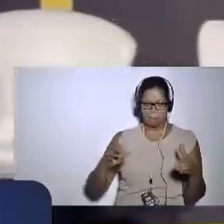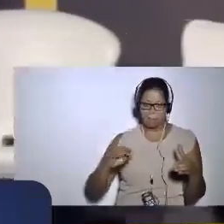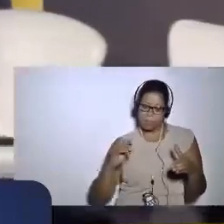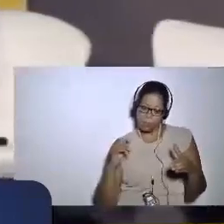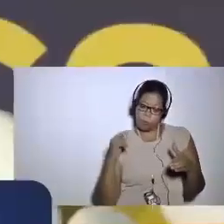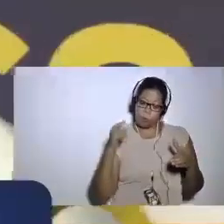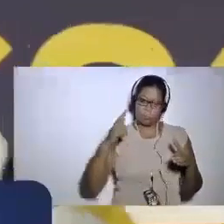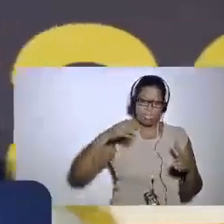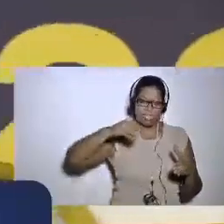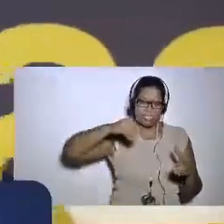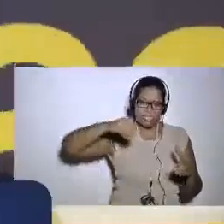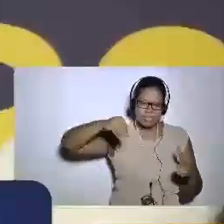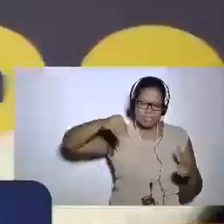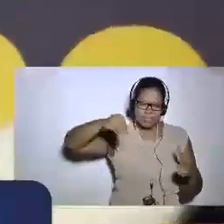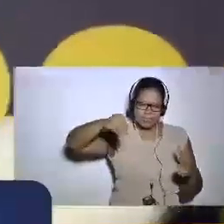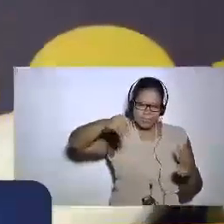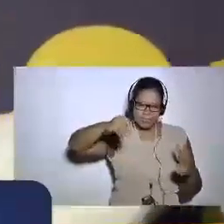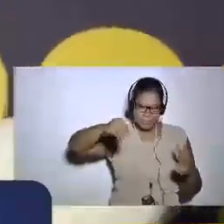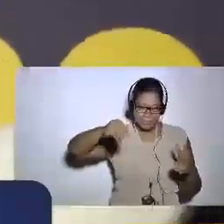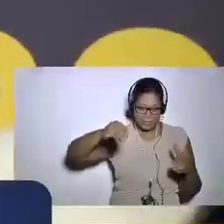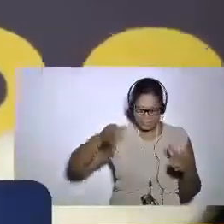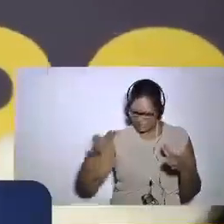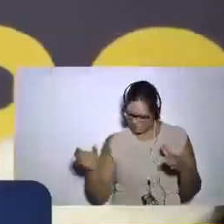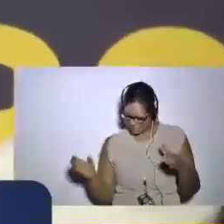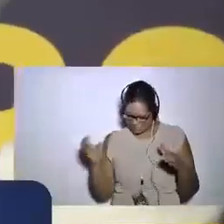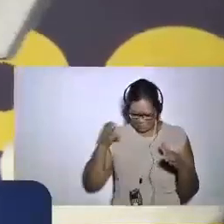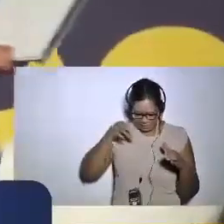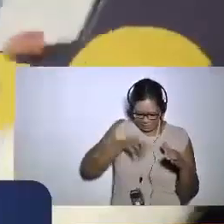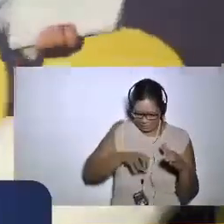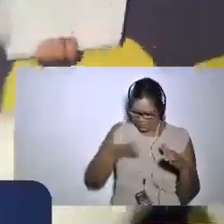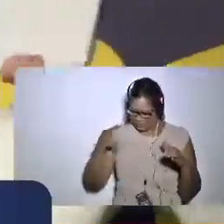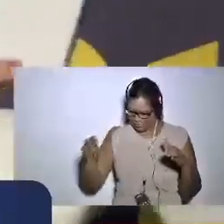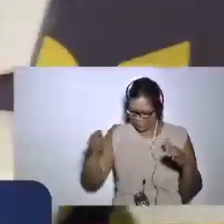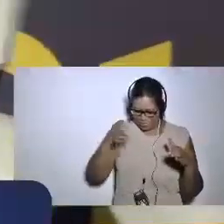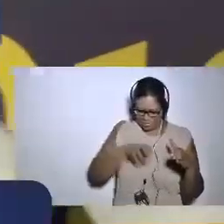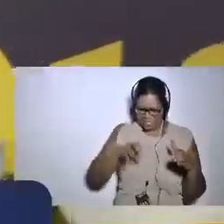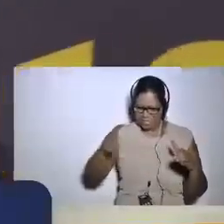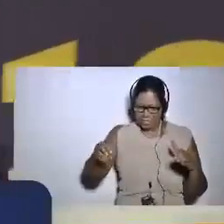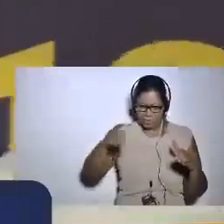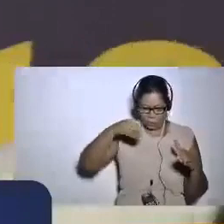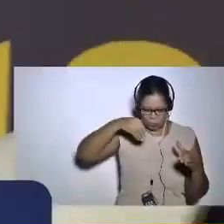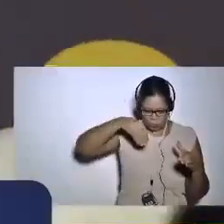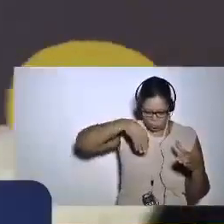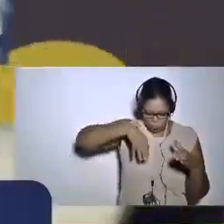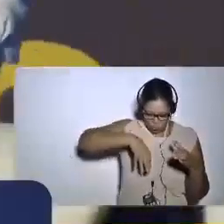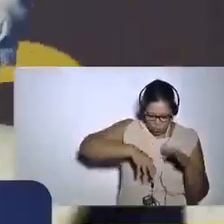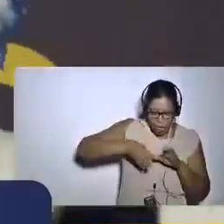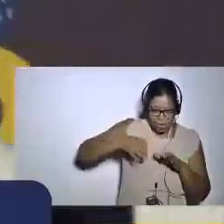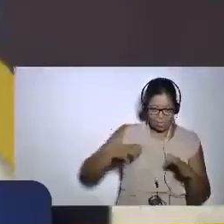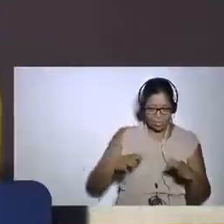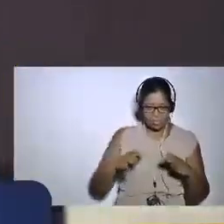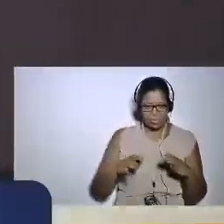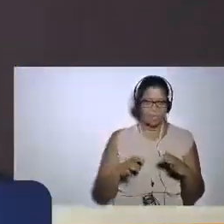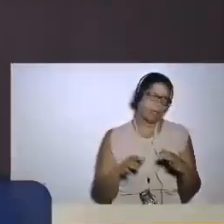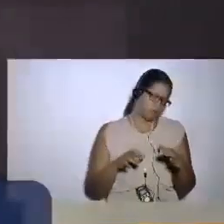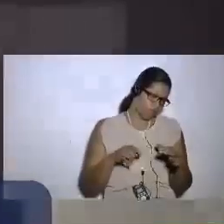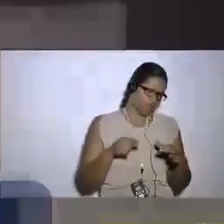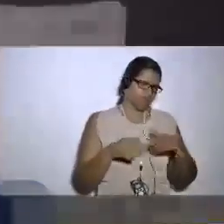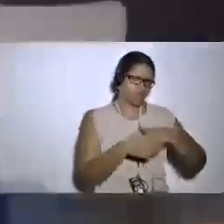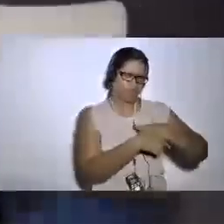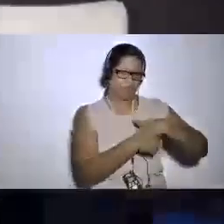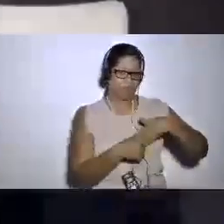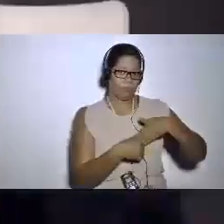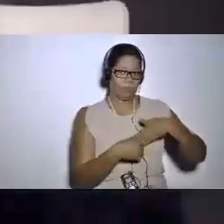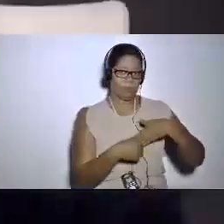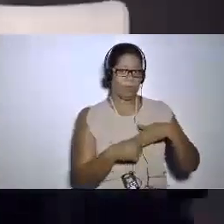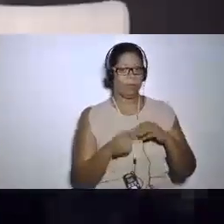que son esas redes de comunicación y de comunidades? En América Latina, por lo menos en Escandinavia,